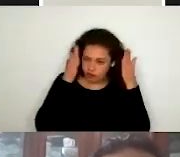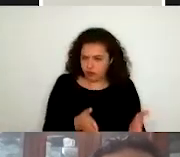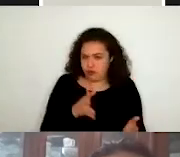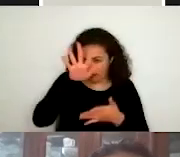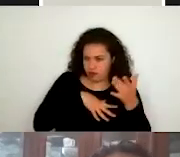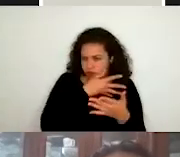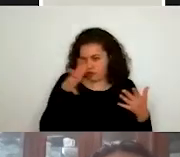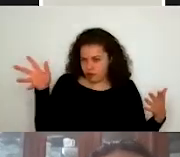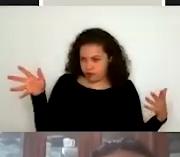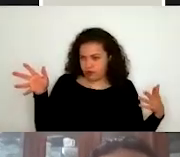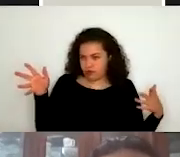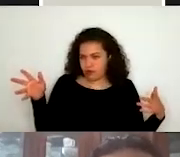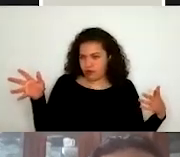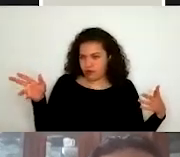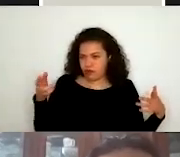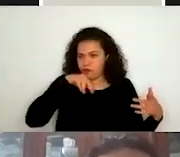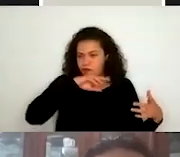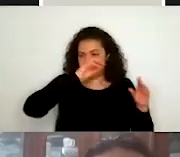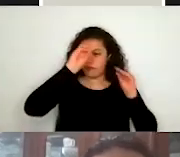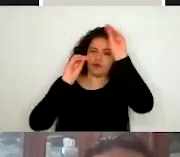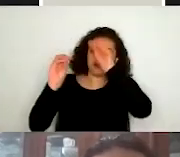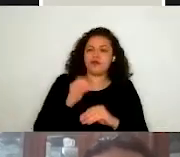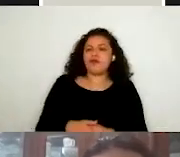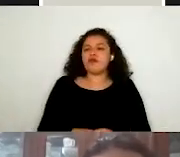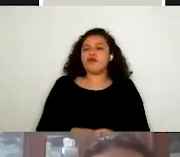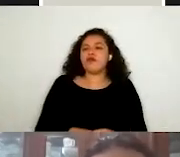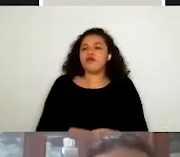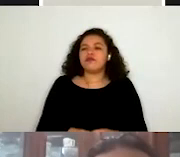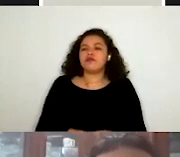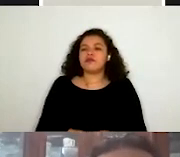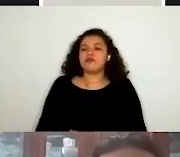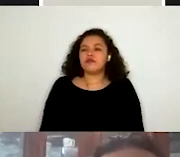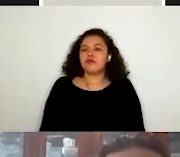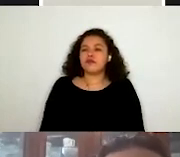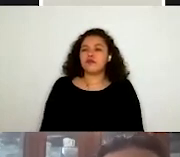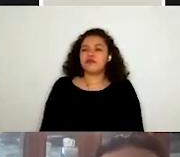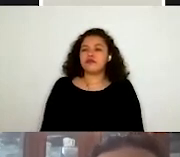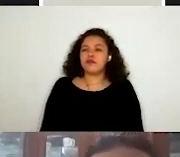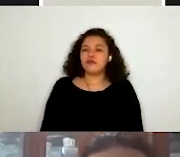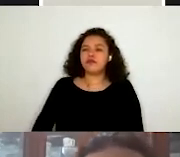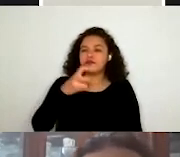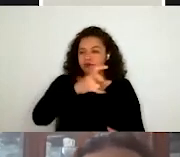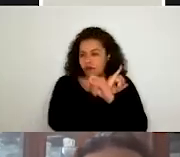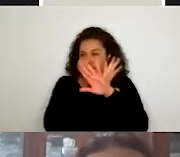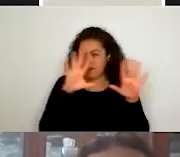tablita colocamos estas cantidades. Aforo autorizado, este dato normalmente viene,